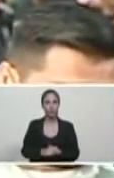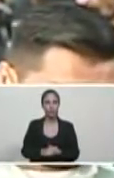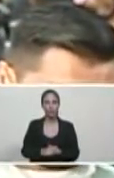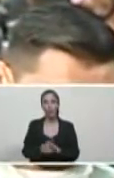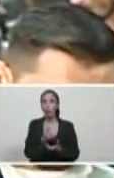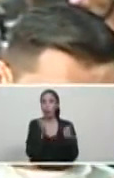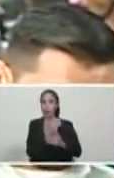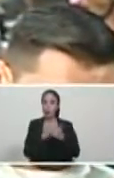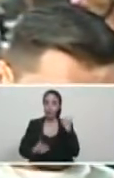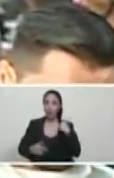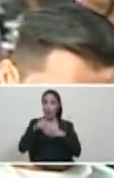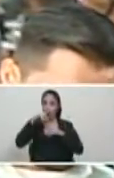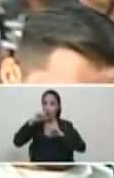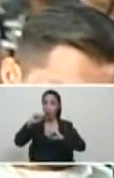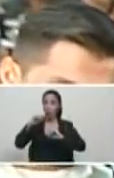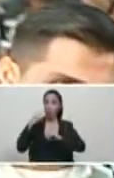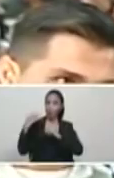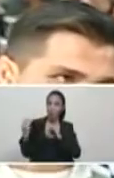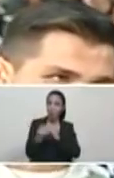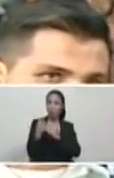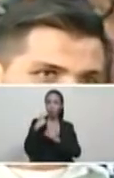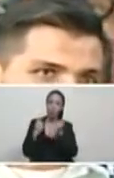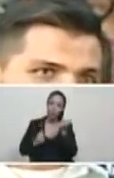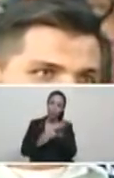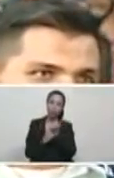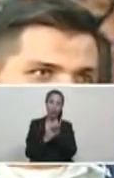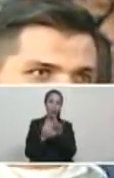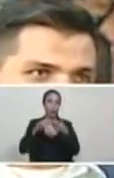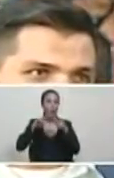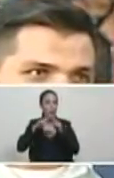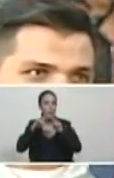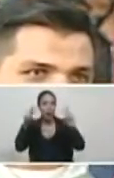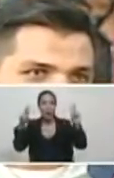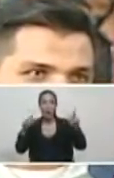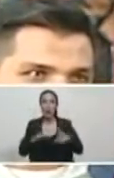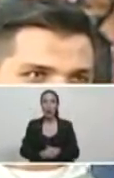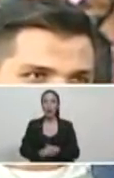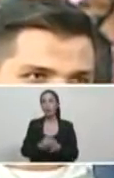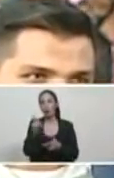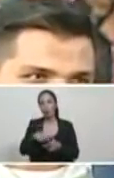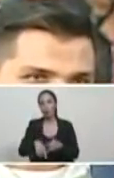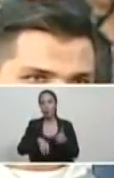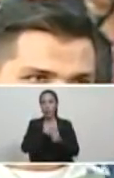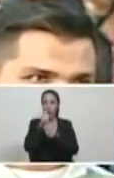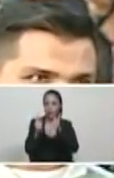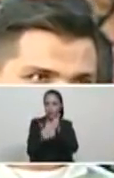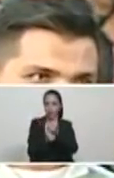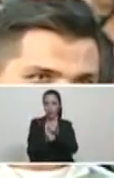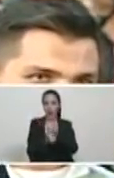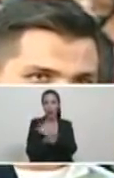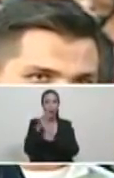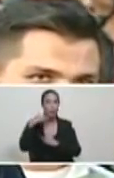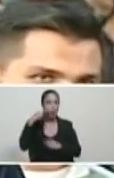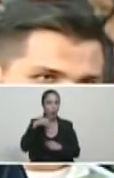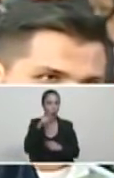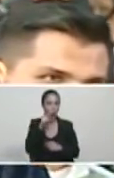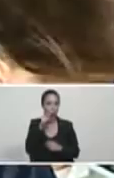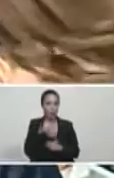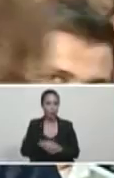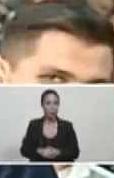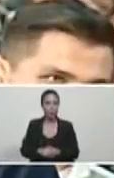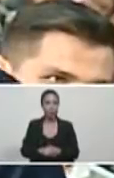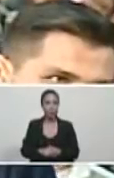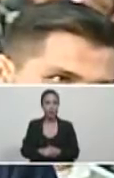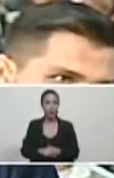Nicolás Maduro, que está luchando por la paz de Venezuela junto a nuestro viceministro Alexander Mimo Vargas y a nuestro tutor